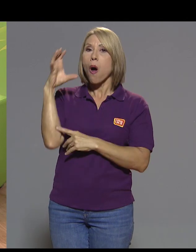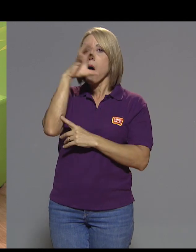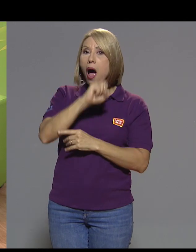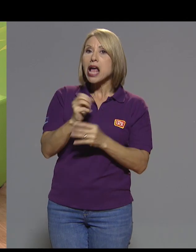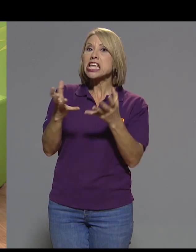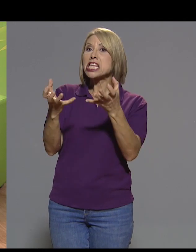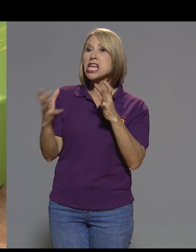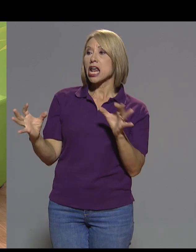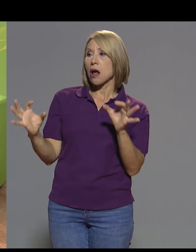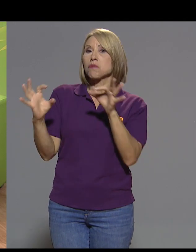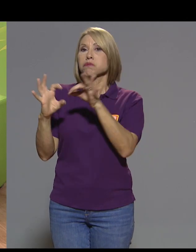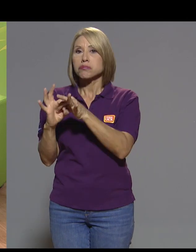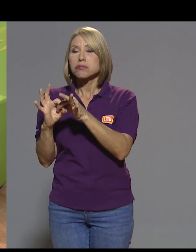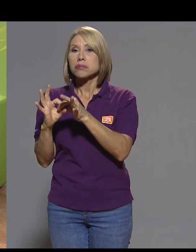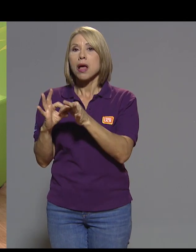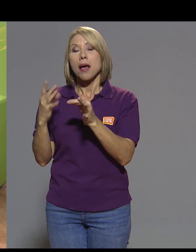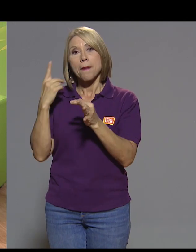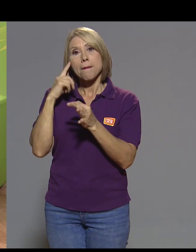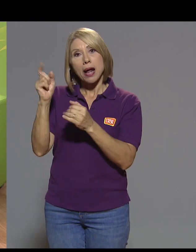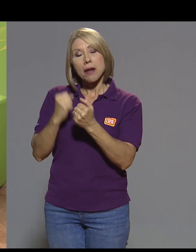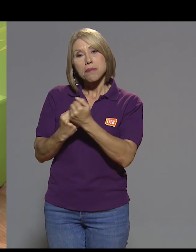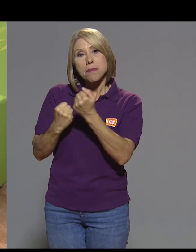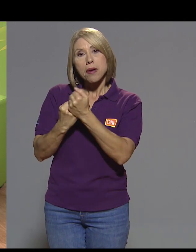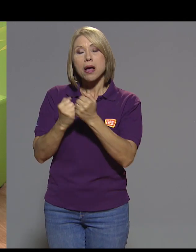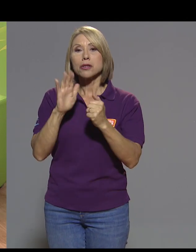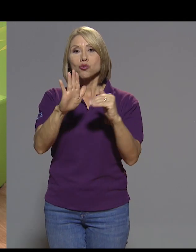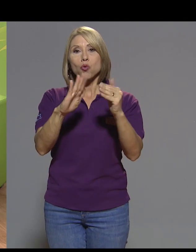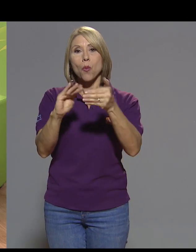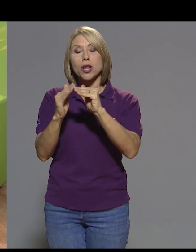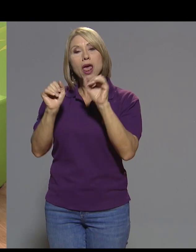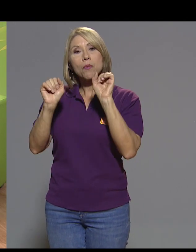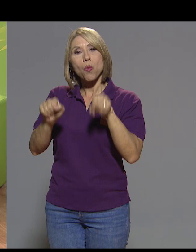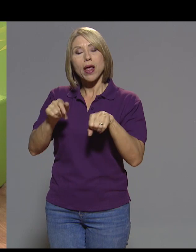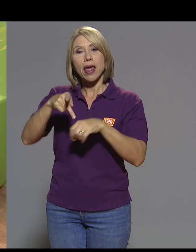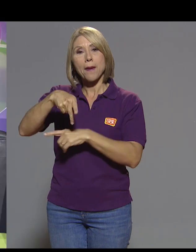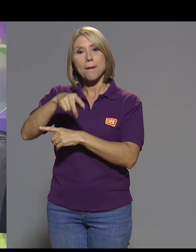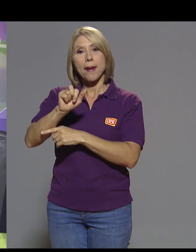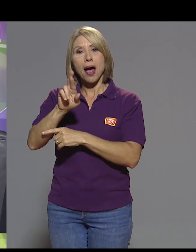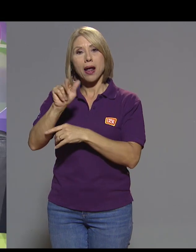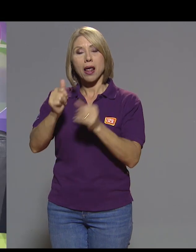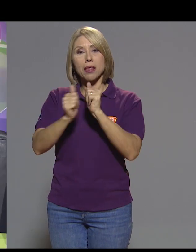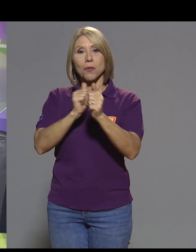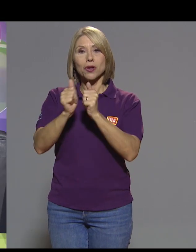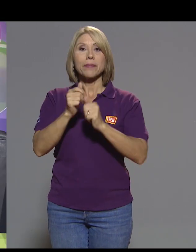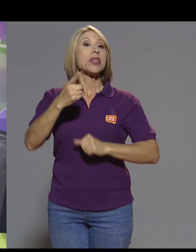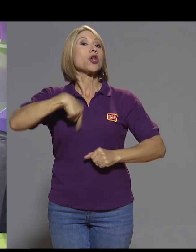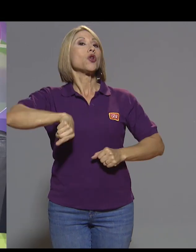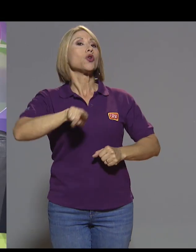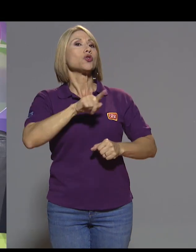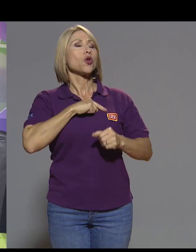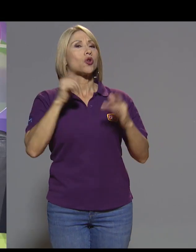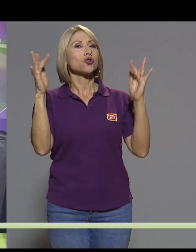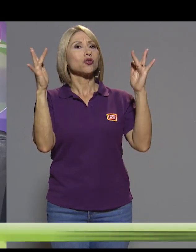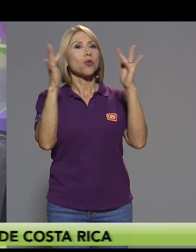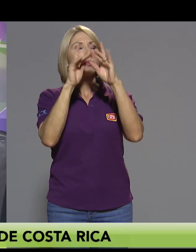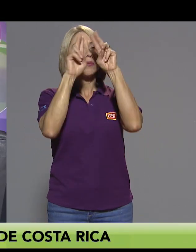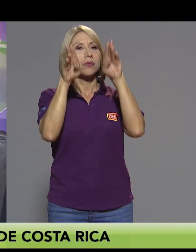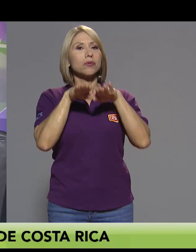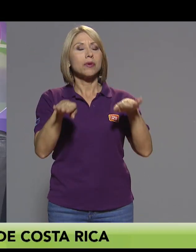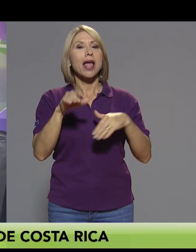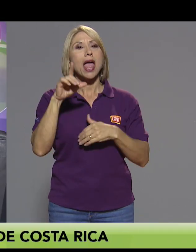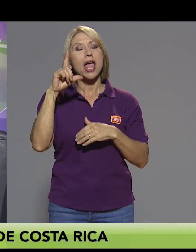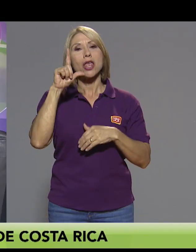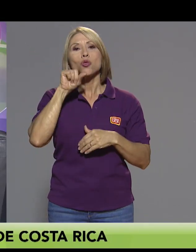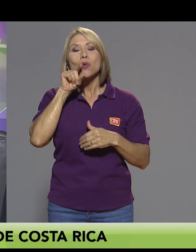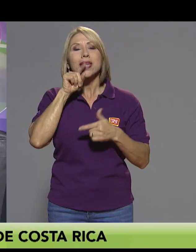estas alianzas y aportar para que en su comunidad se pueda practicar para deporte sí bueno de hecho estamos en todas las redes sociales en